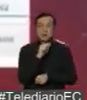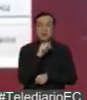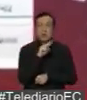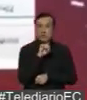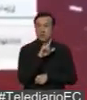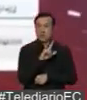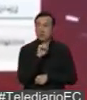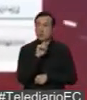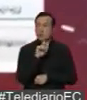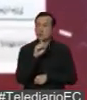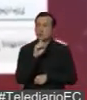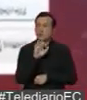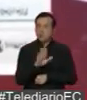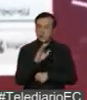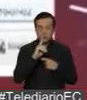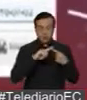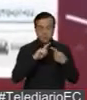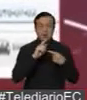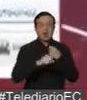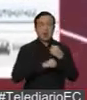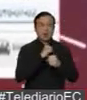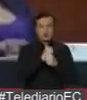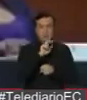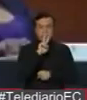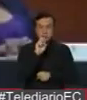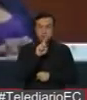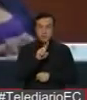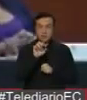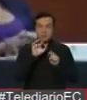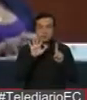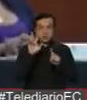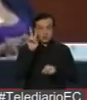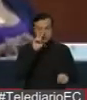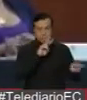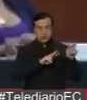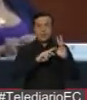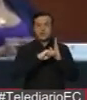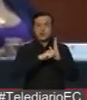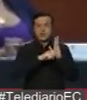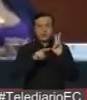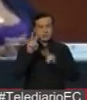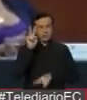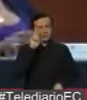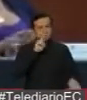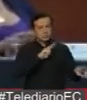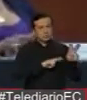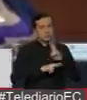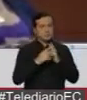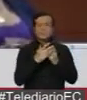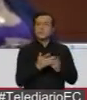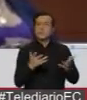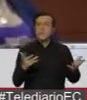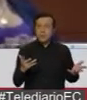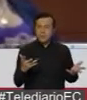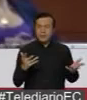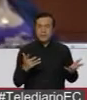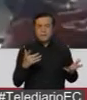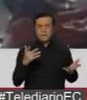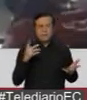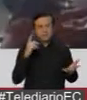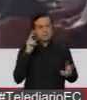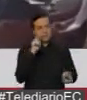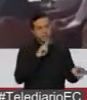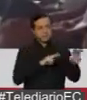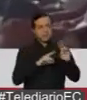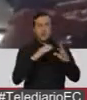Salcedo. En 2016, este contrato recibió observaciones de Contraloría, pues, según las conclusiones de los auditores,